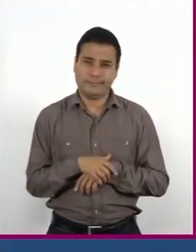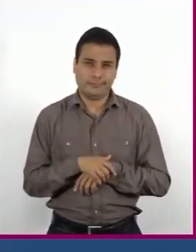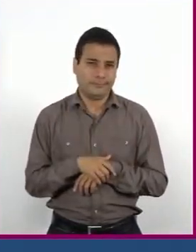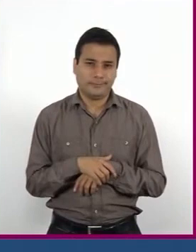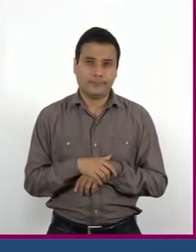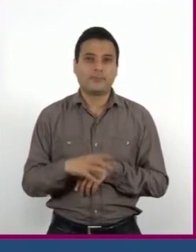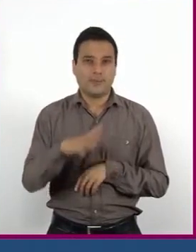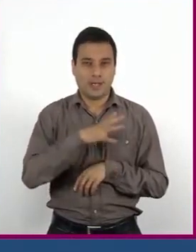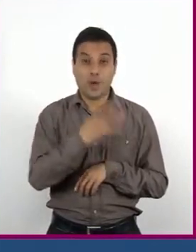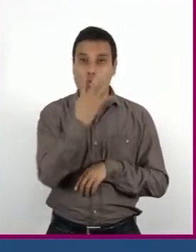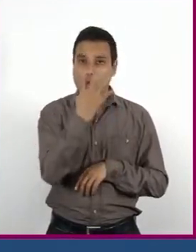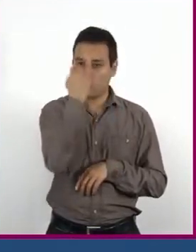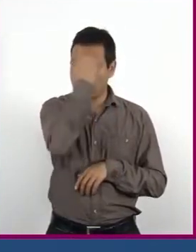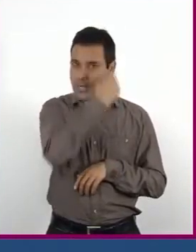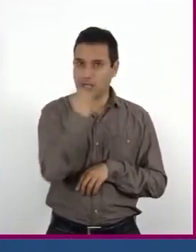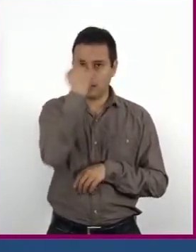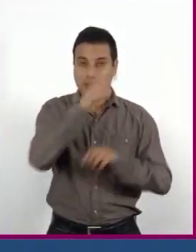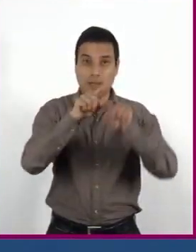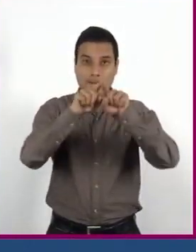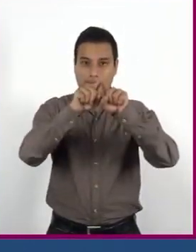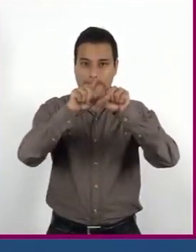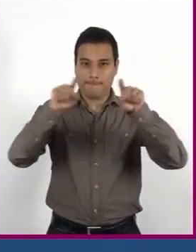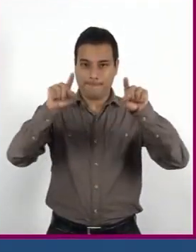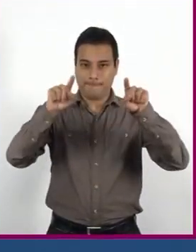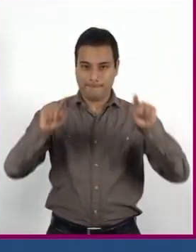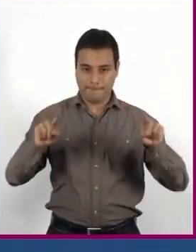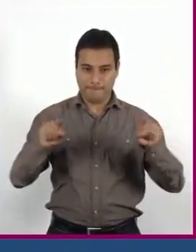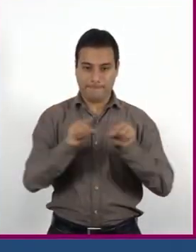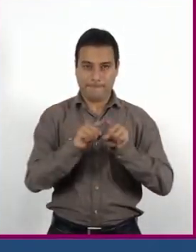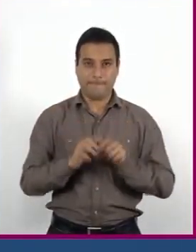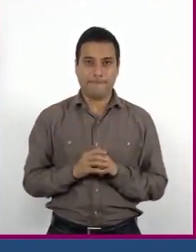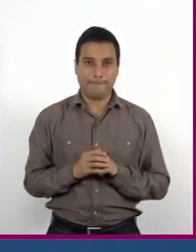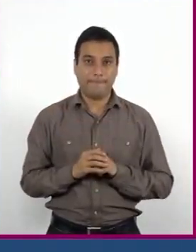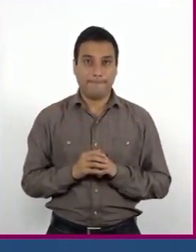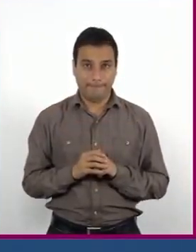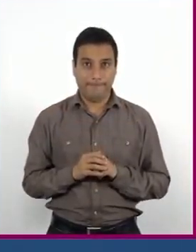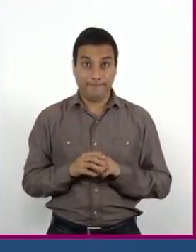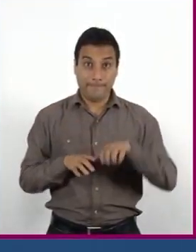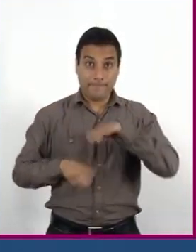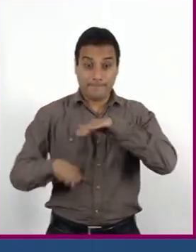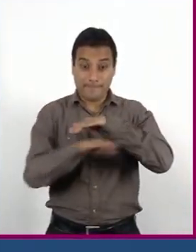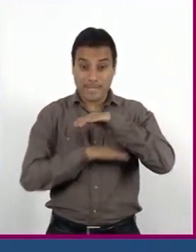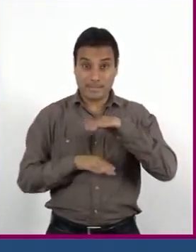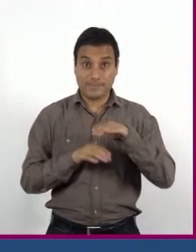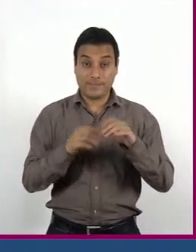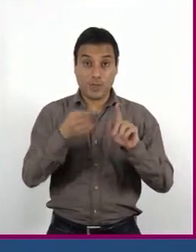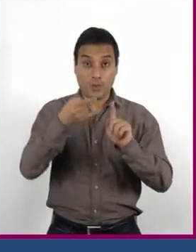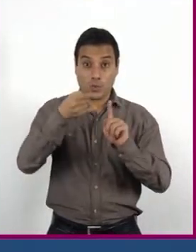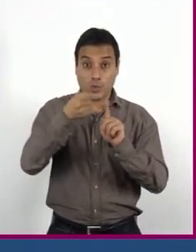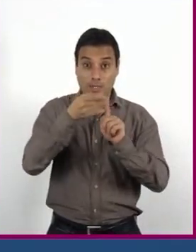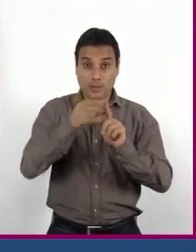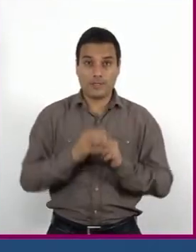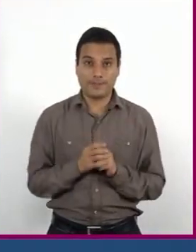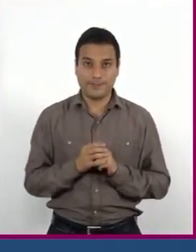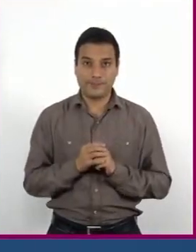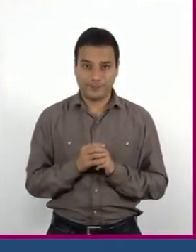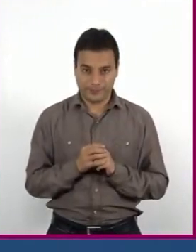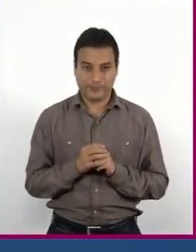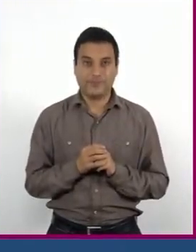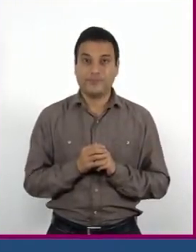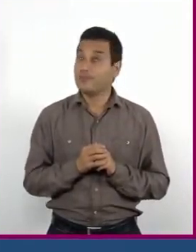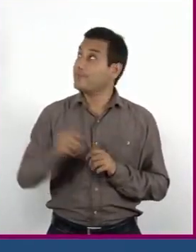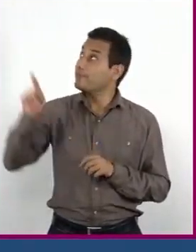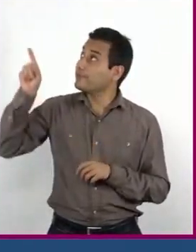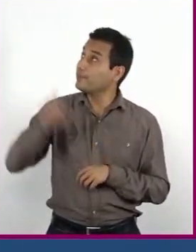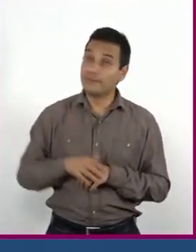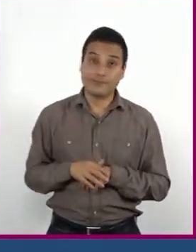tiene 4 caras de forma trapezoidal. Dado que la base es cuadrangular, sus 4 caras laterales son